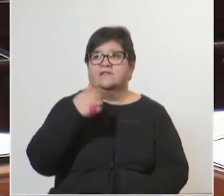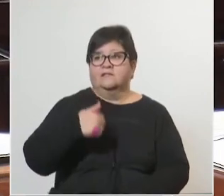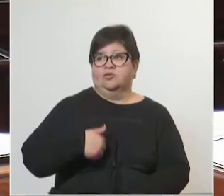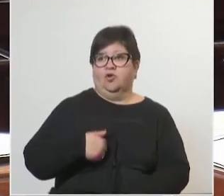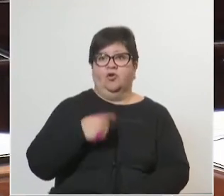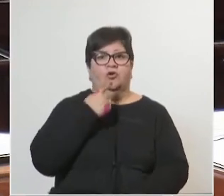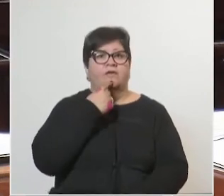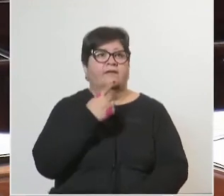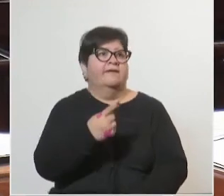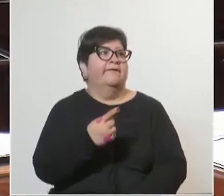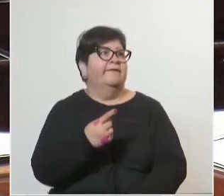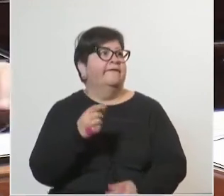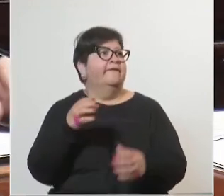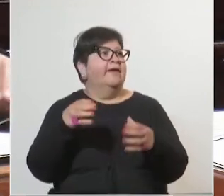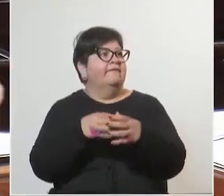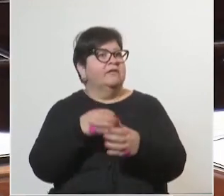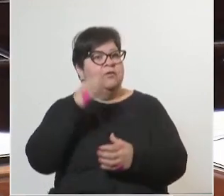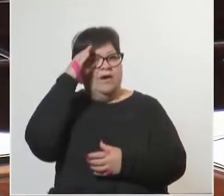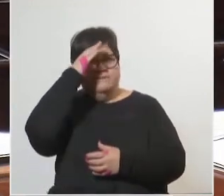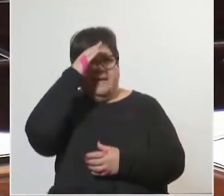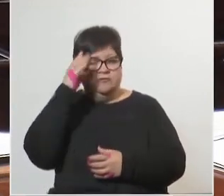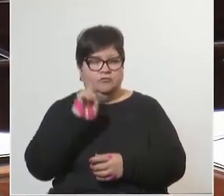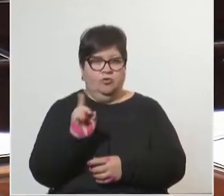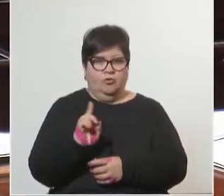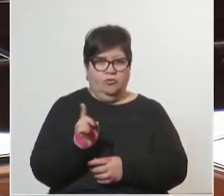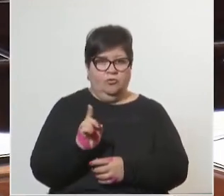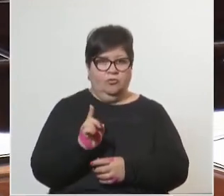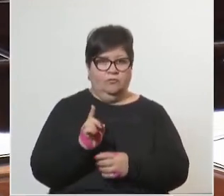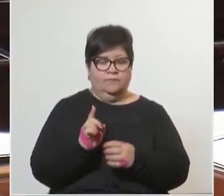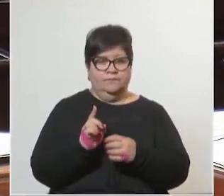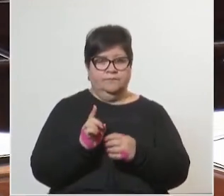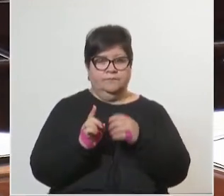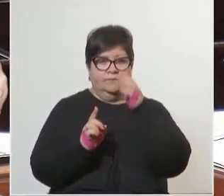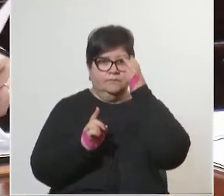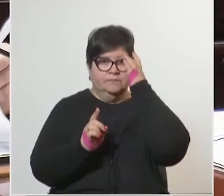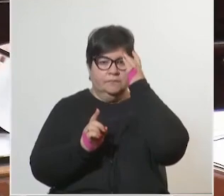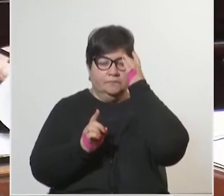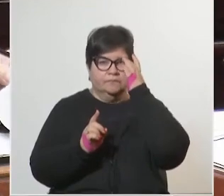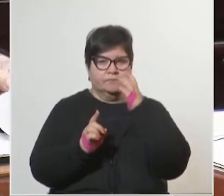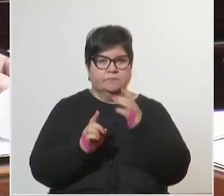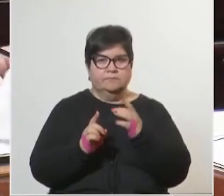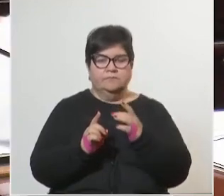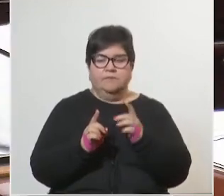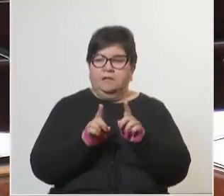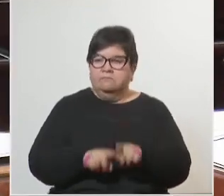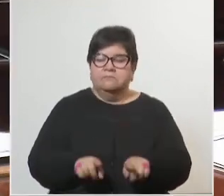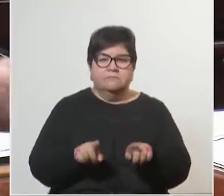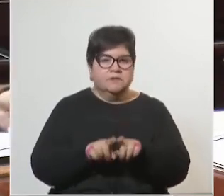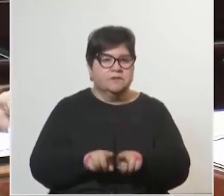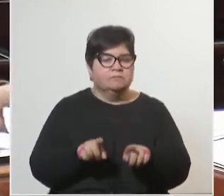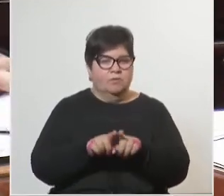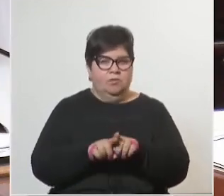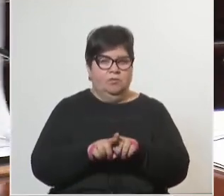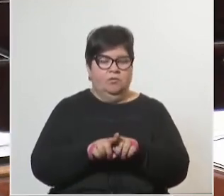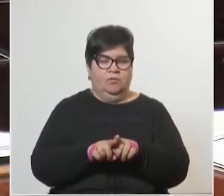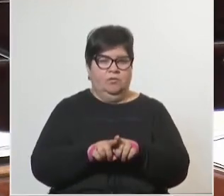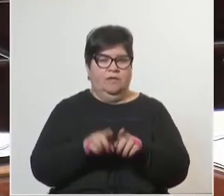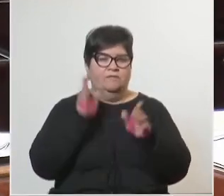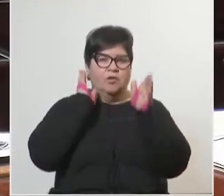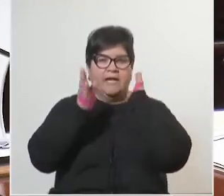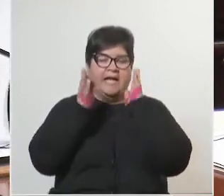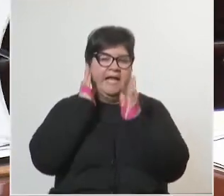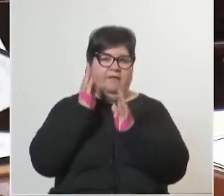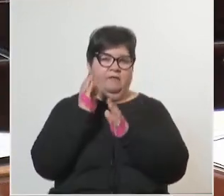Domenech, no lo dice Cabildo Abierto, lo dice este prestigioso decano de la Facultad de